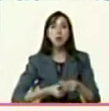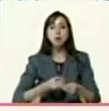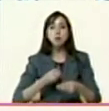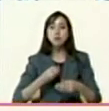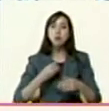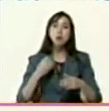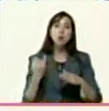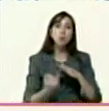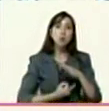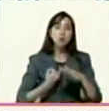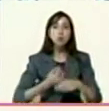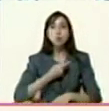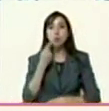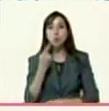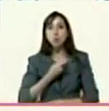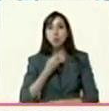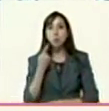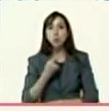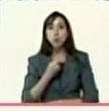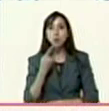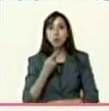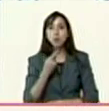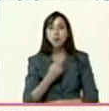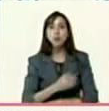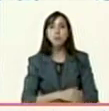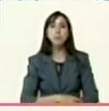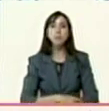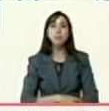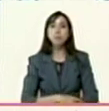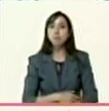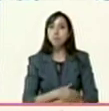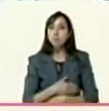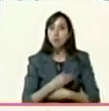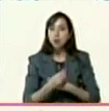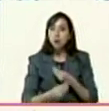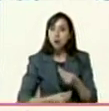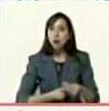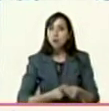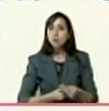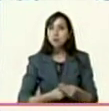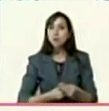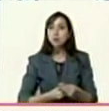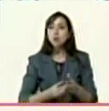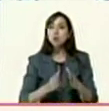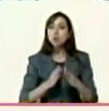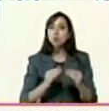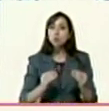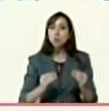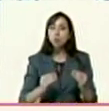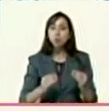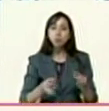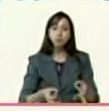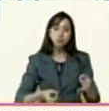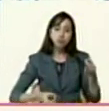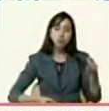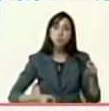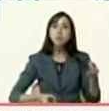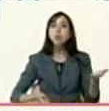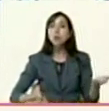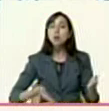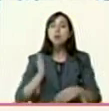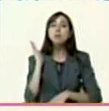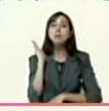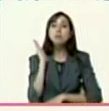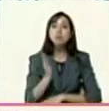procedimiento de verificación patrimonial y tramitar el procedimiento administrativo sancionatorio de multa